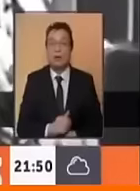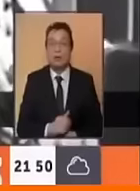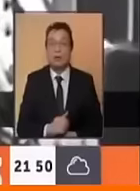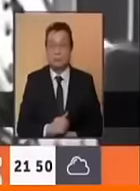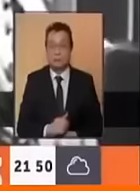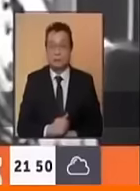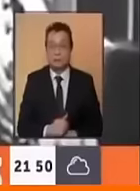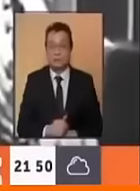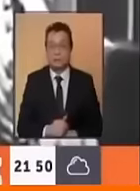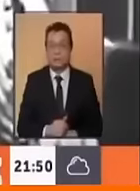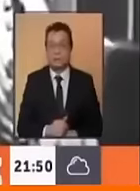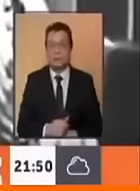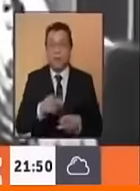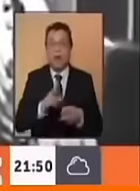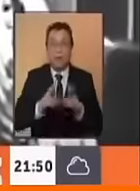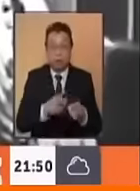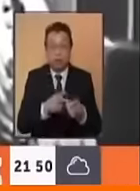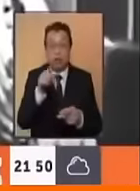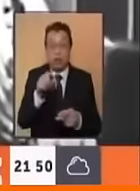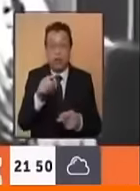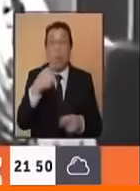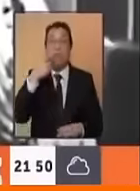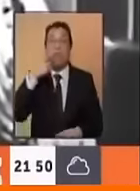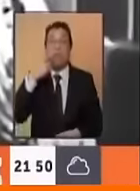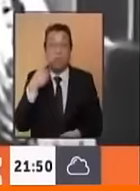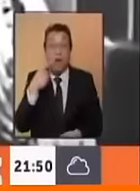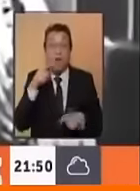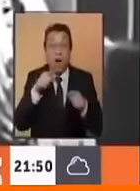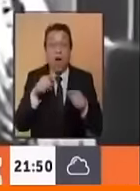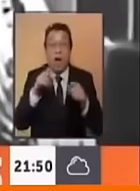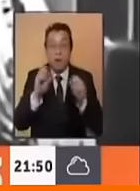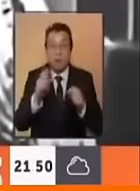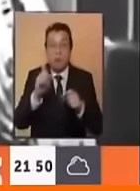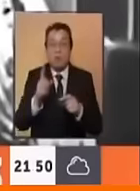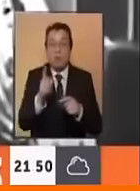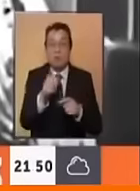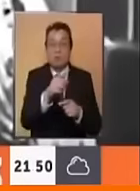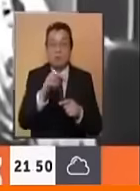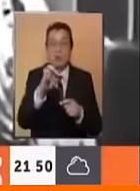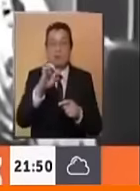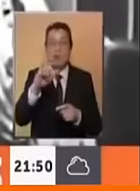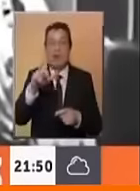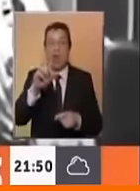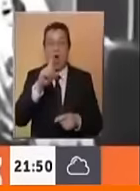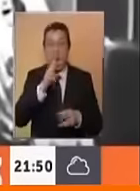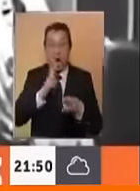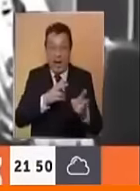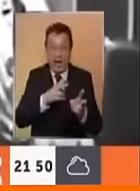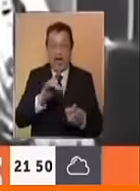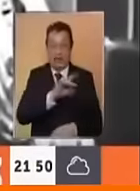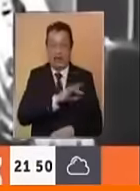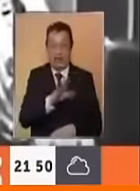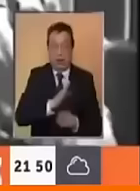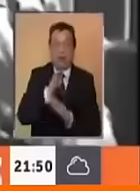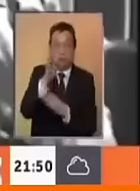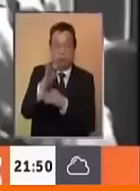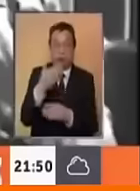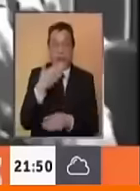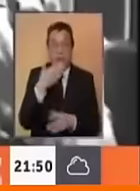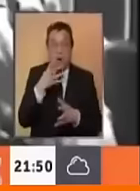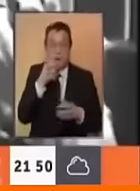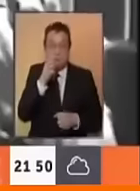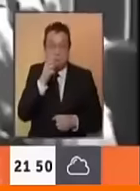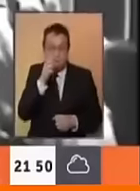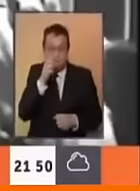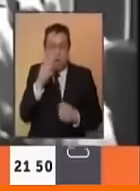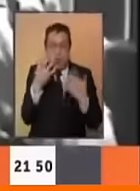Fight zone. A este tipo de pruebas también son enviados los pilotos de guerra de la FACH. Solo quien soporte